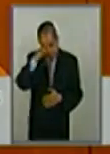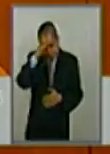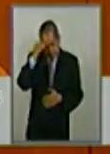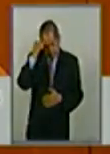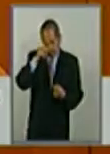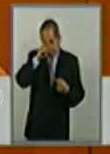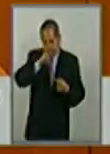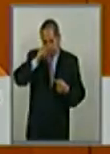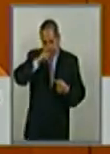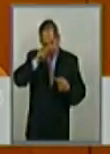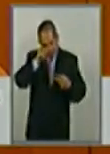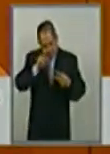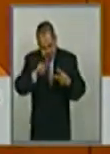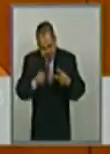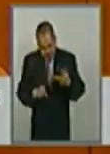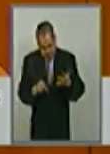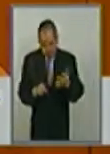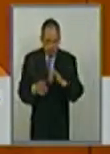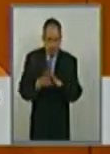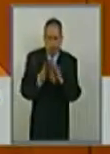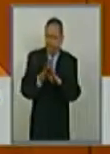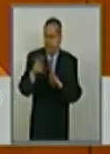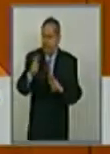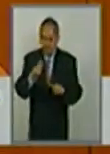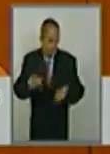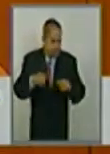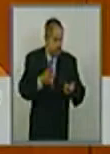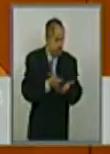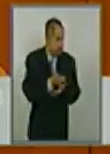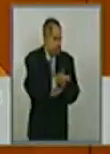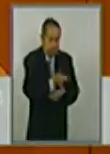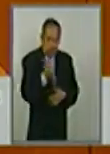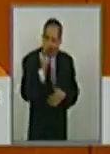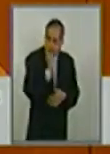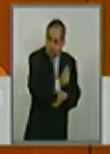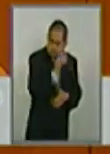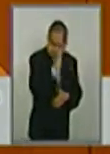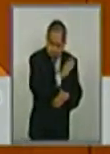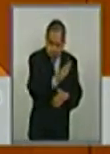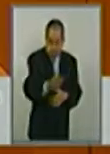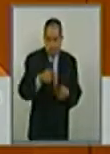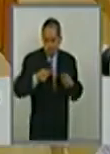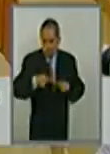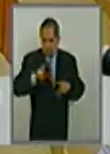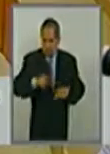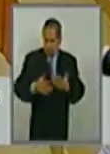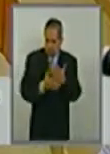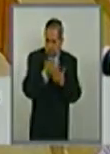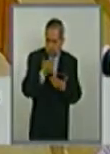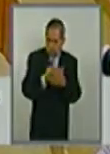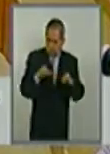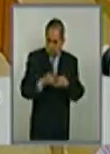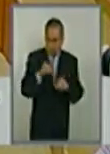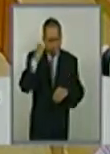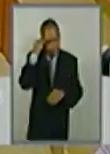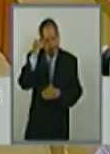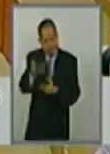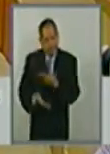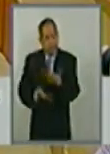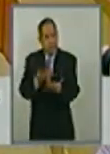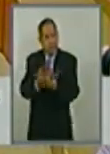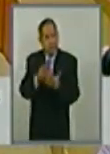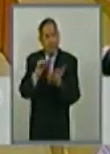estas fallas que se pueden presentar para destinar recursos económicos a los hombres del mar, yo les propongo a